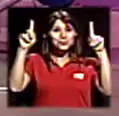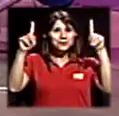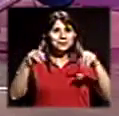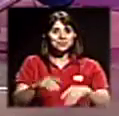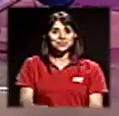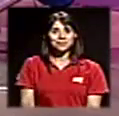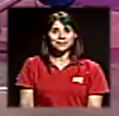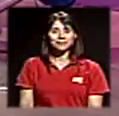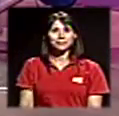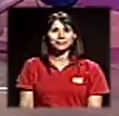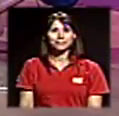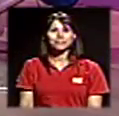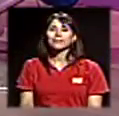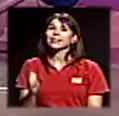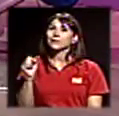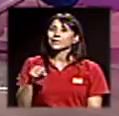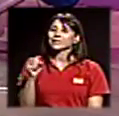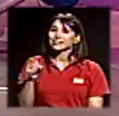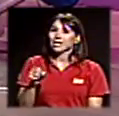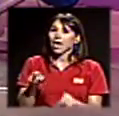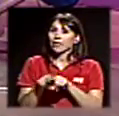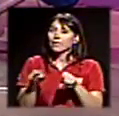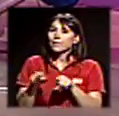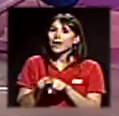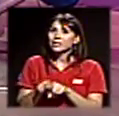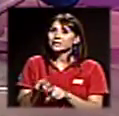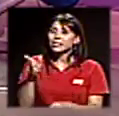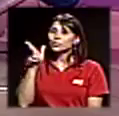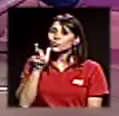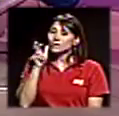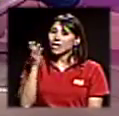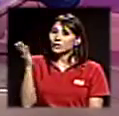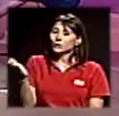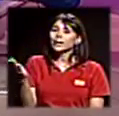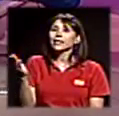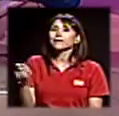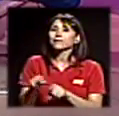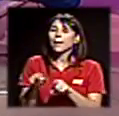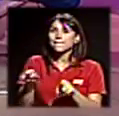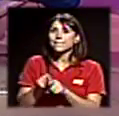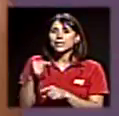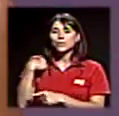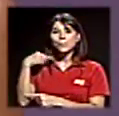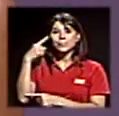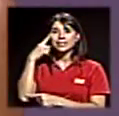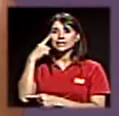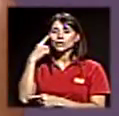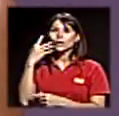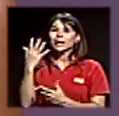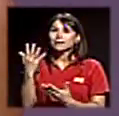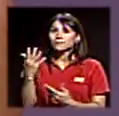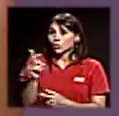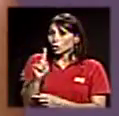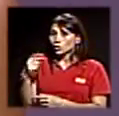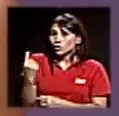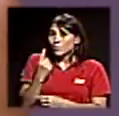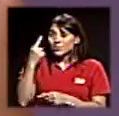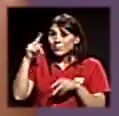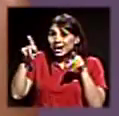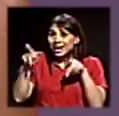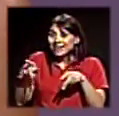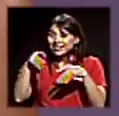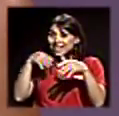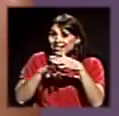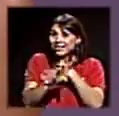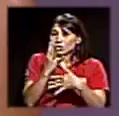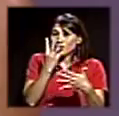Sí. Sí, además, bueno, escuchándote también pienso en la inspiración que es no solo para la gente que está dentro